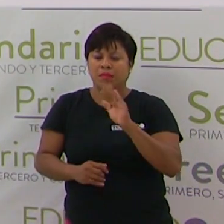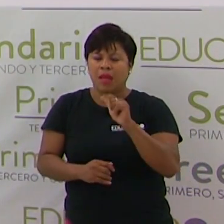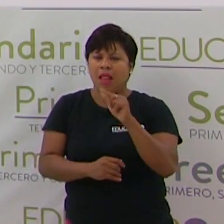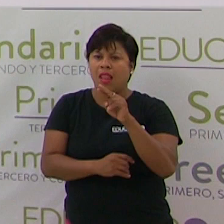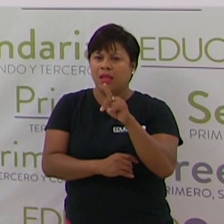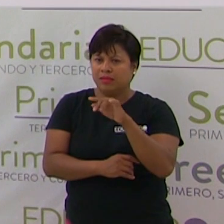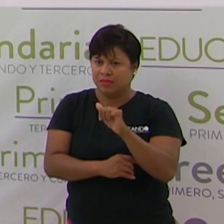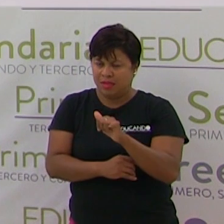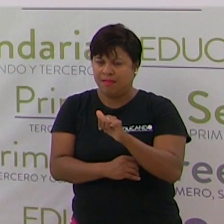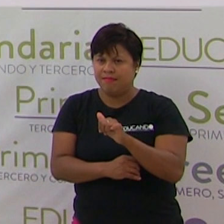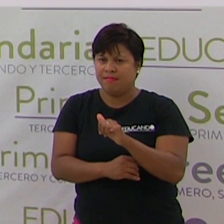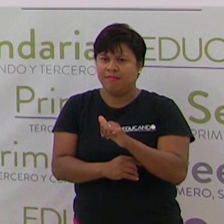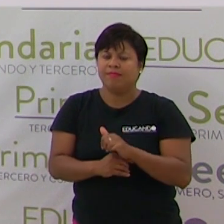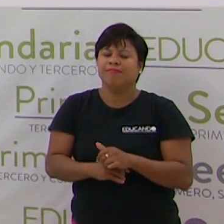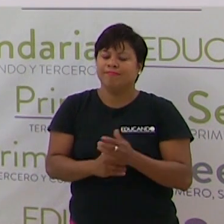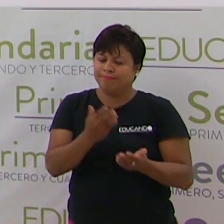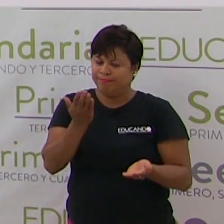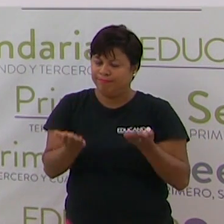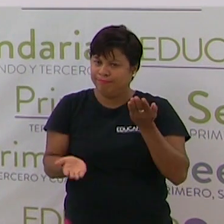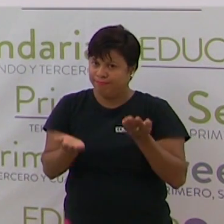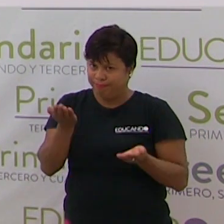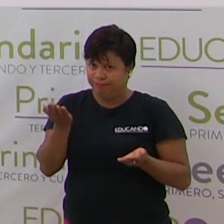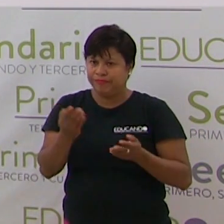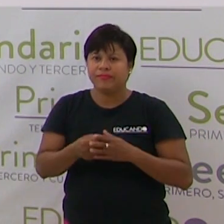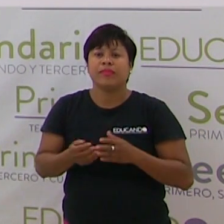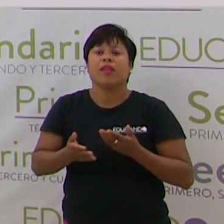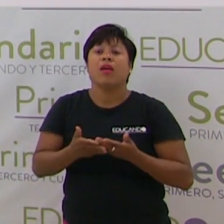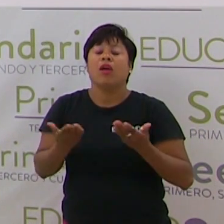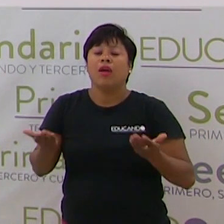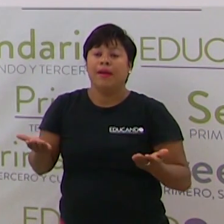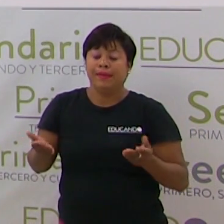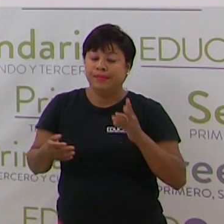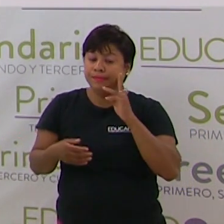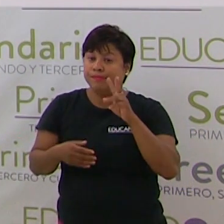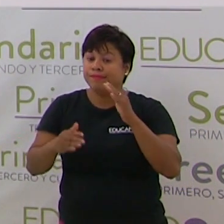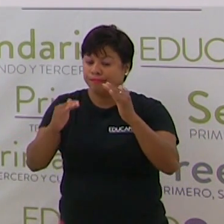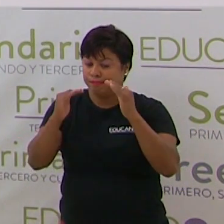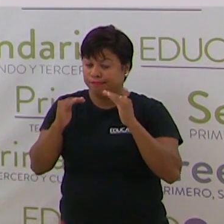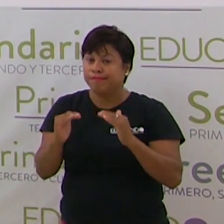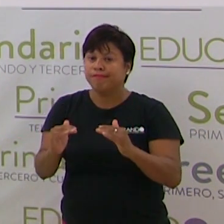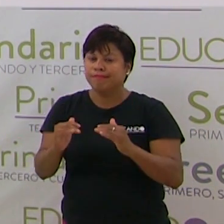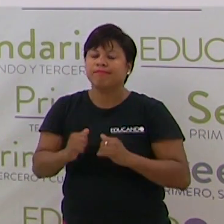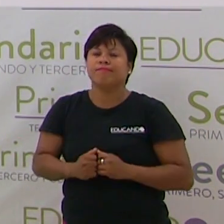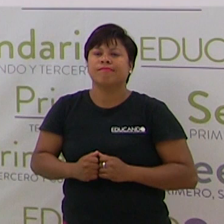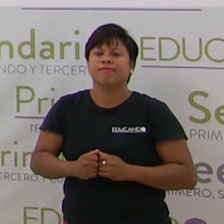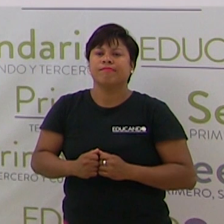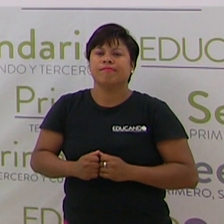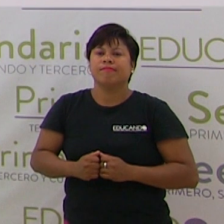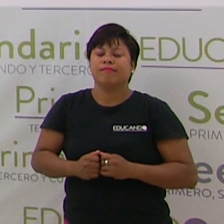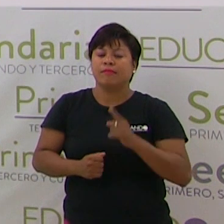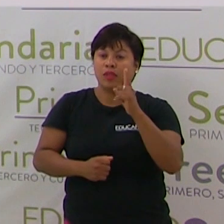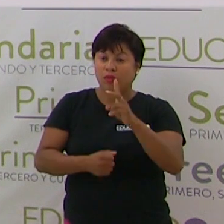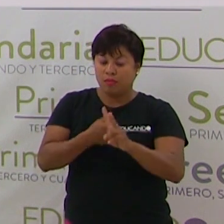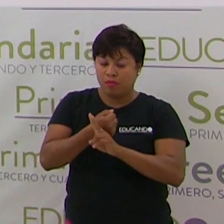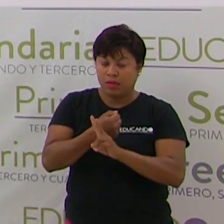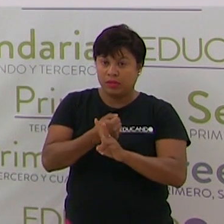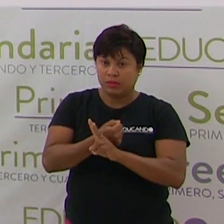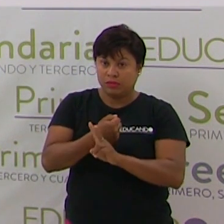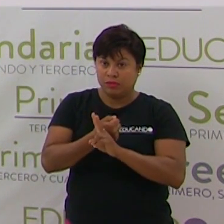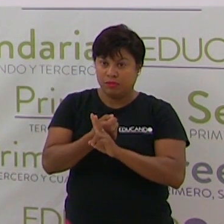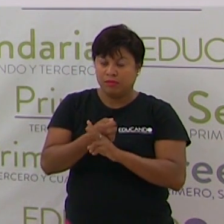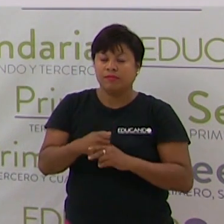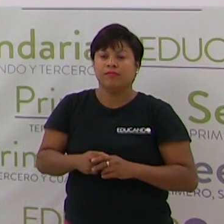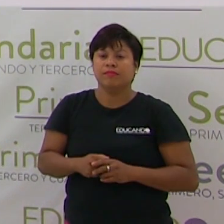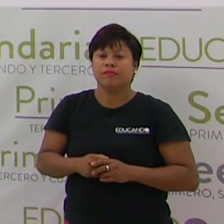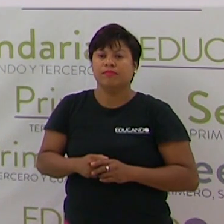balanza. ¿Sí? Ahora bien, vamos a comparar otro par de objetos. Un vaso de tierra. Bueno, yo fui allá a